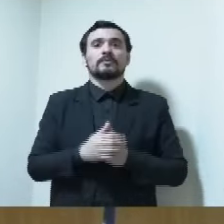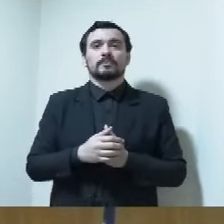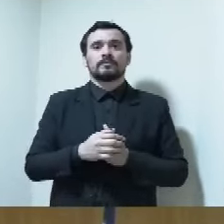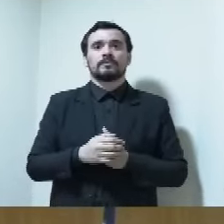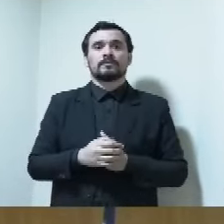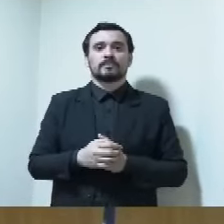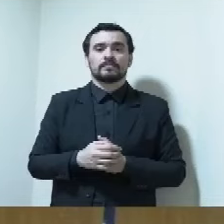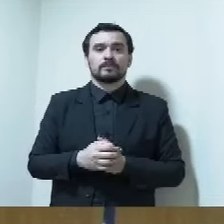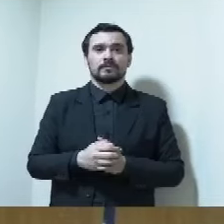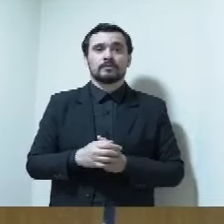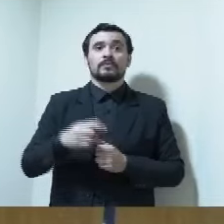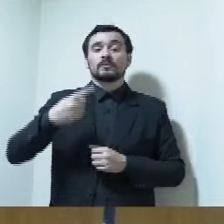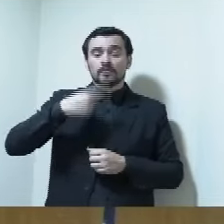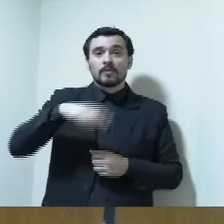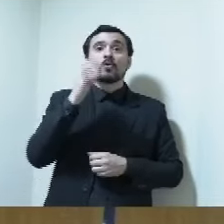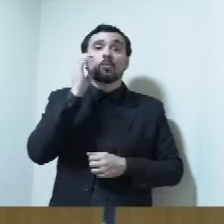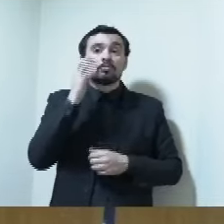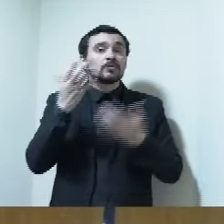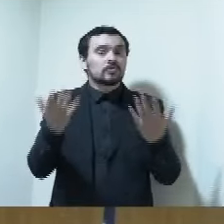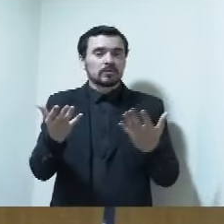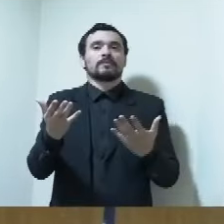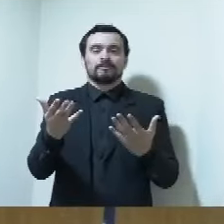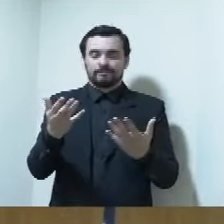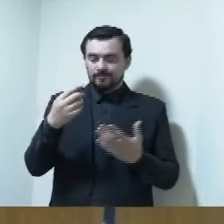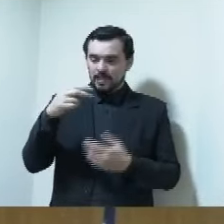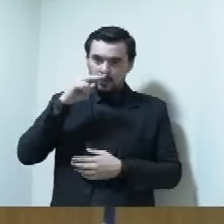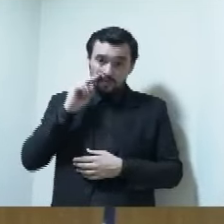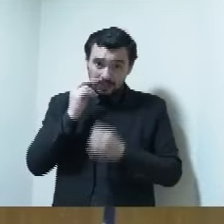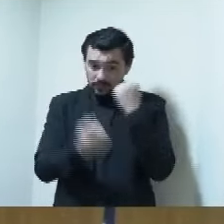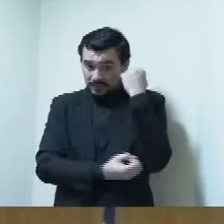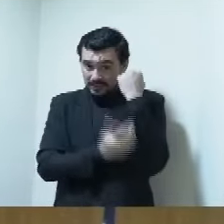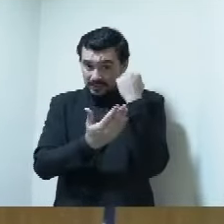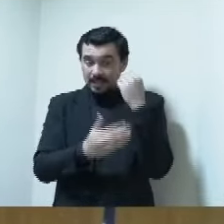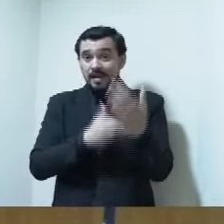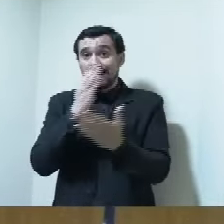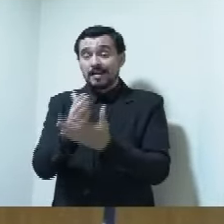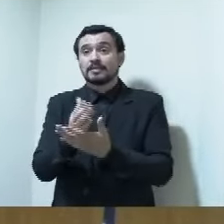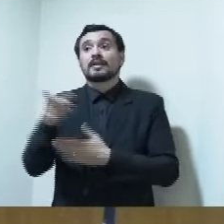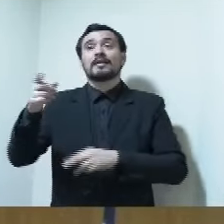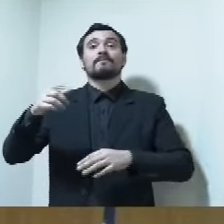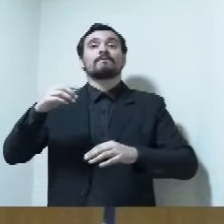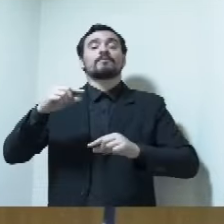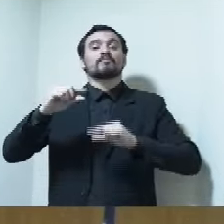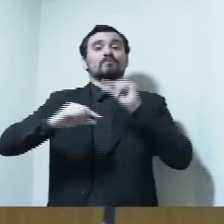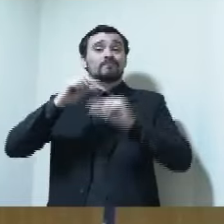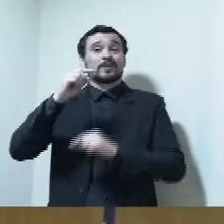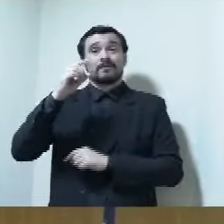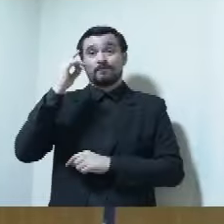Paraguay. Nuestro compromiso es integral, abarcando desde la educación inicial hasta la formación técnica y